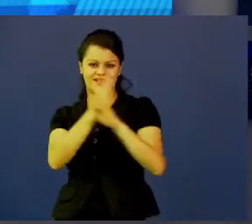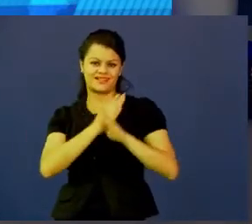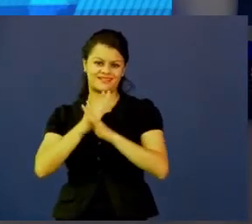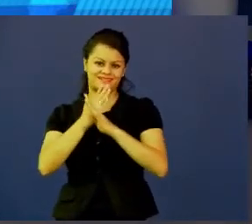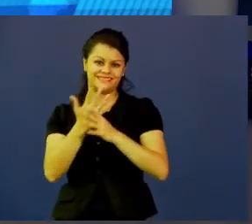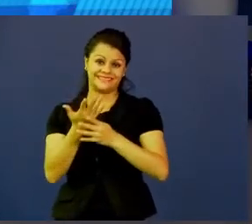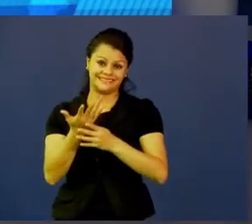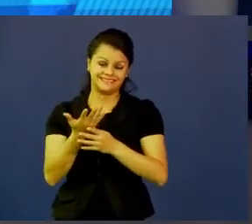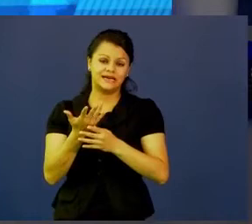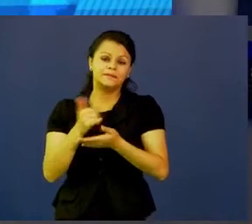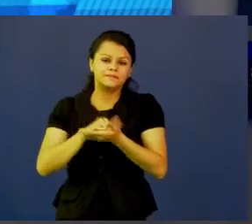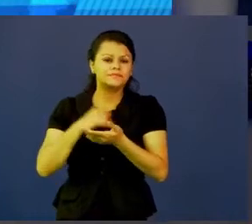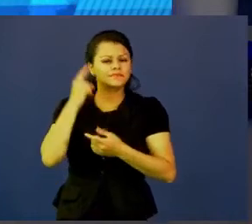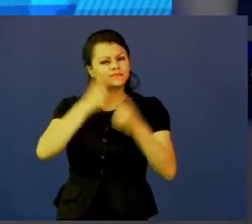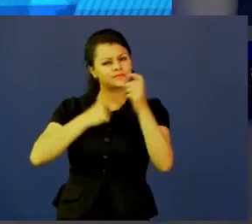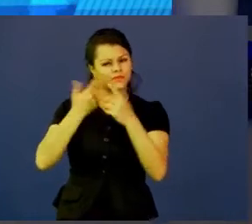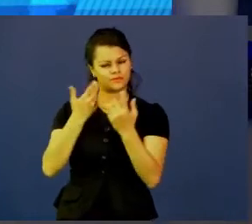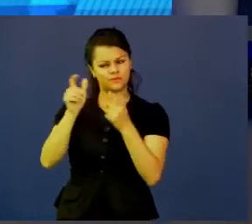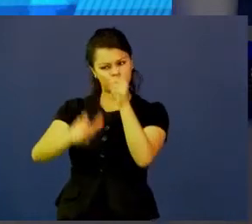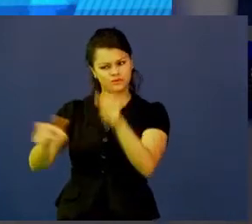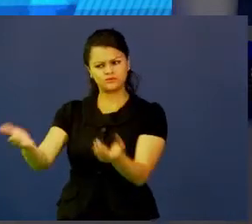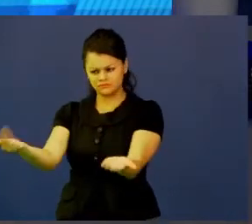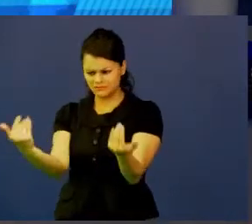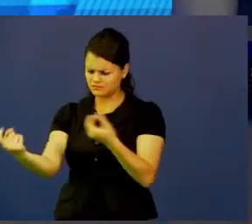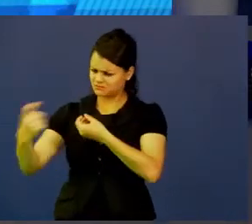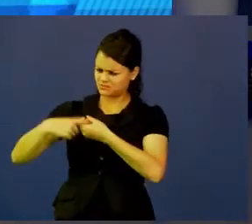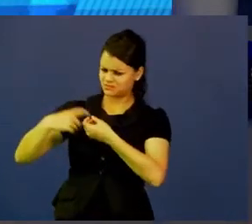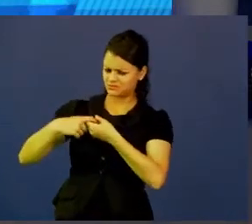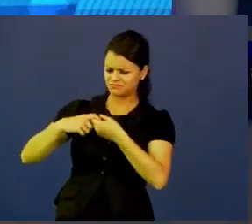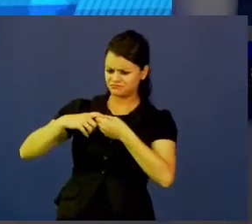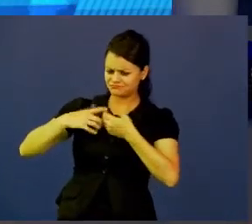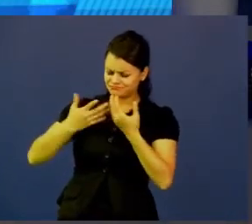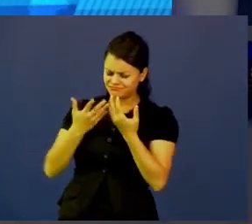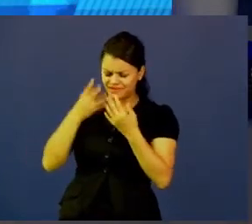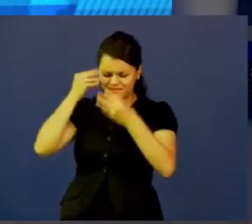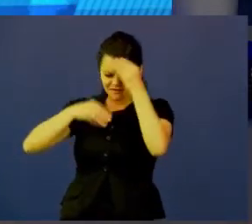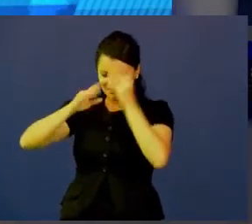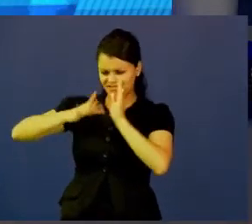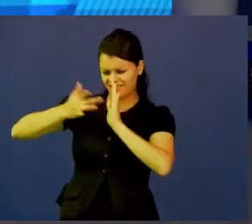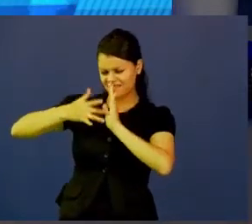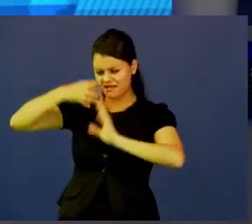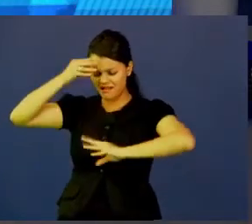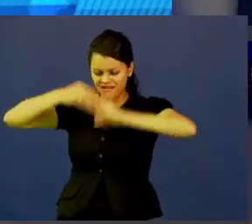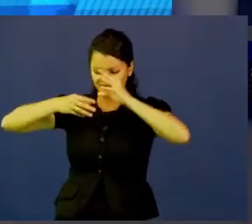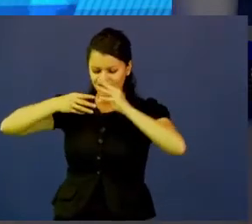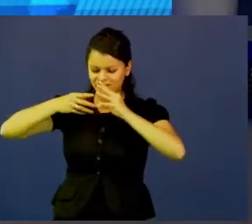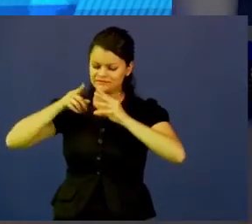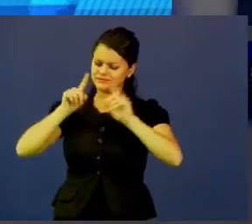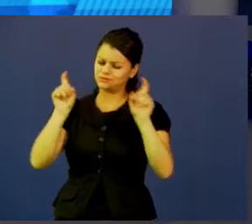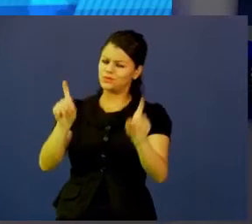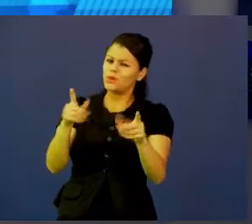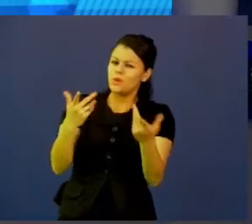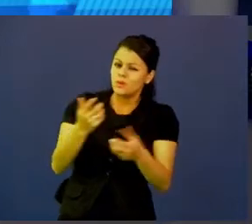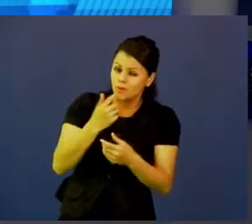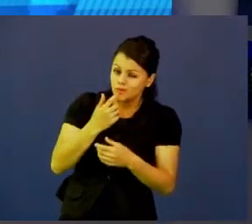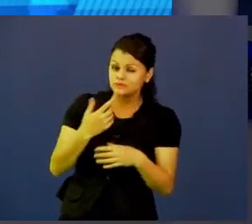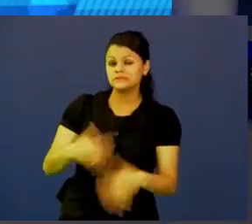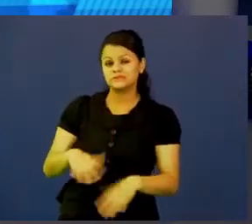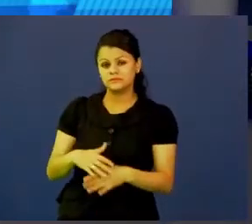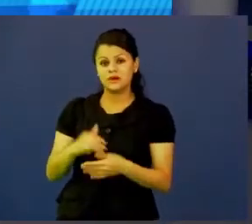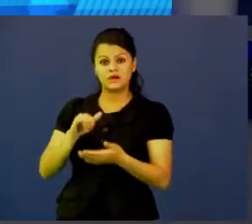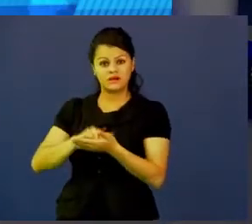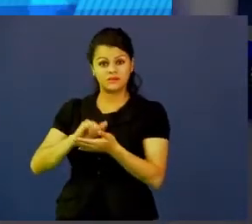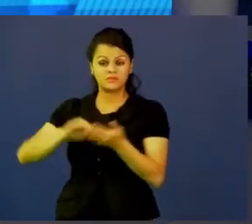incluir a estas personas en el mundo digital es una pregunta muy importante para que no sigamos creando nuevas brechas, para que